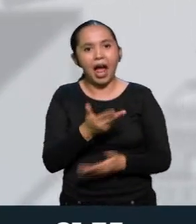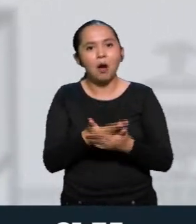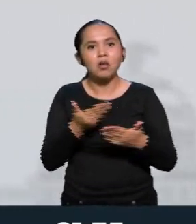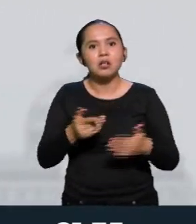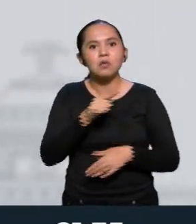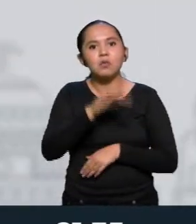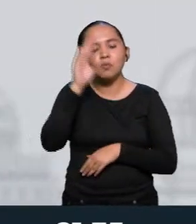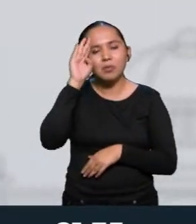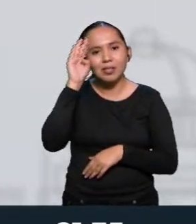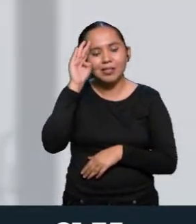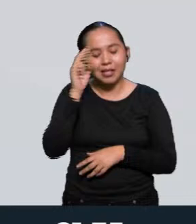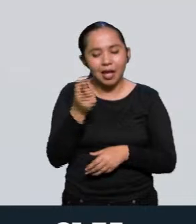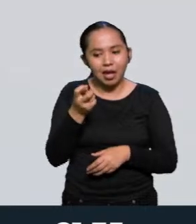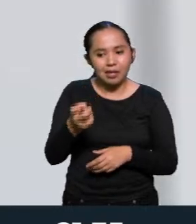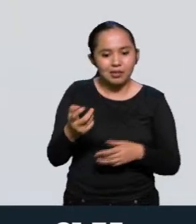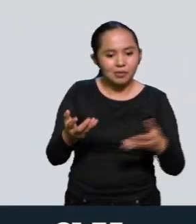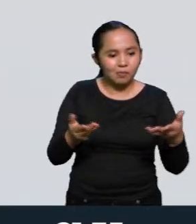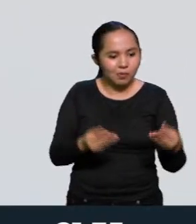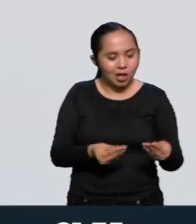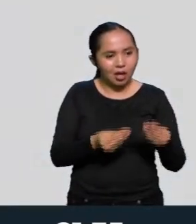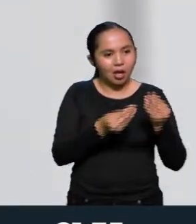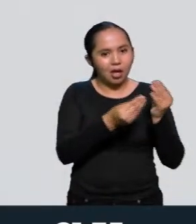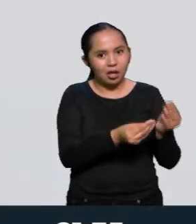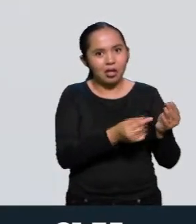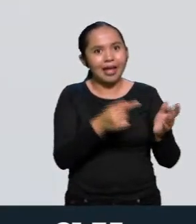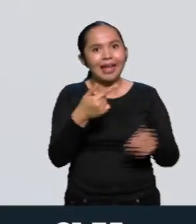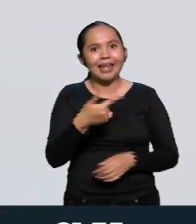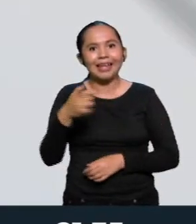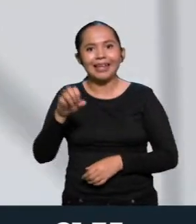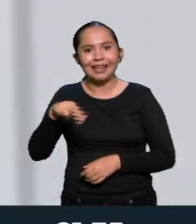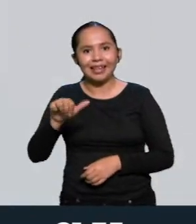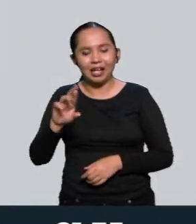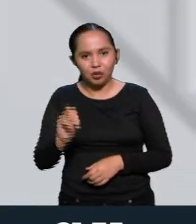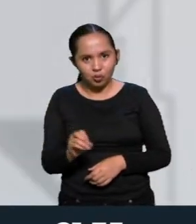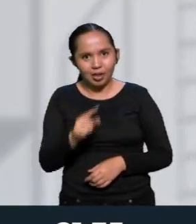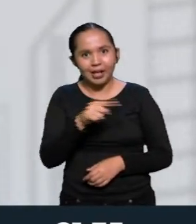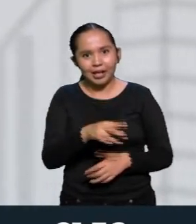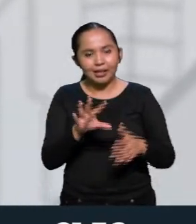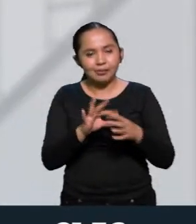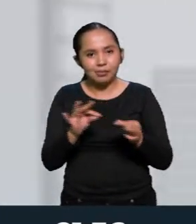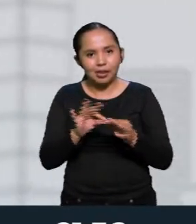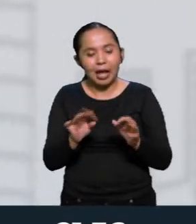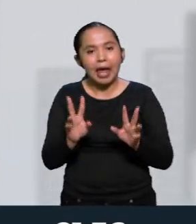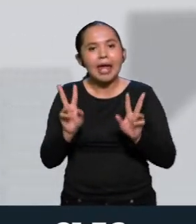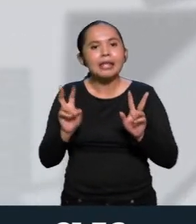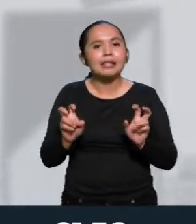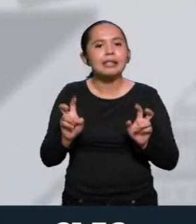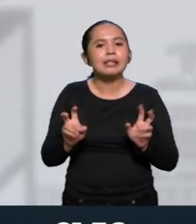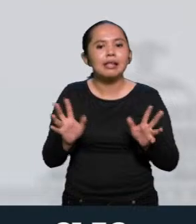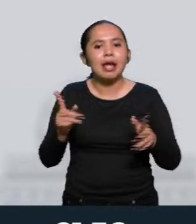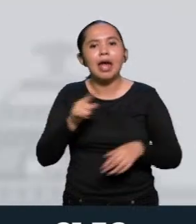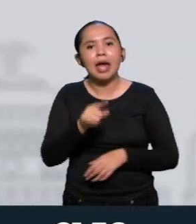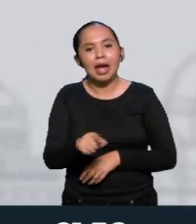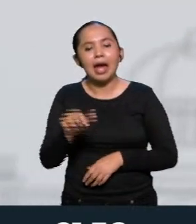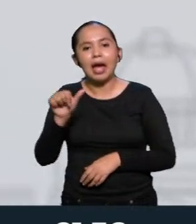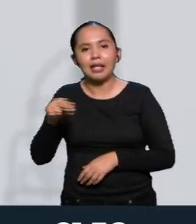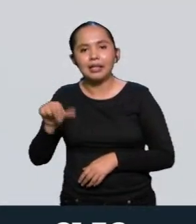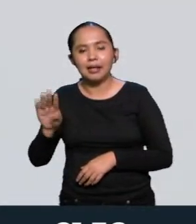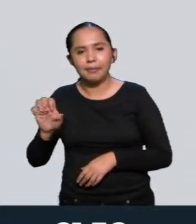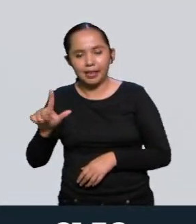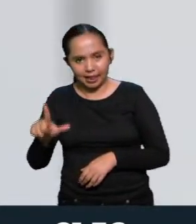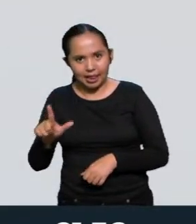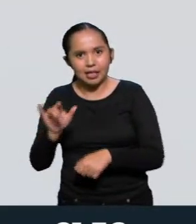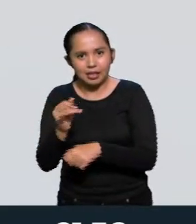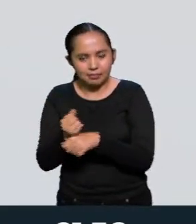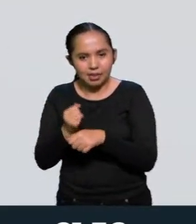la incongruencia de una declaración donde Genaro García Luna utiliza las supuestas investigaciones de Anabel Hernández